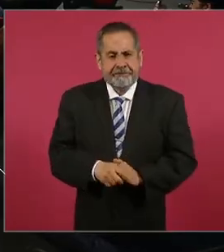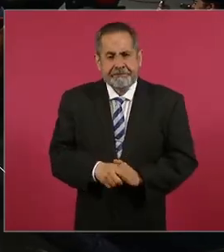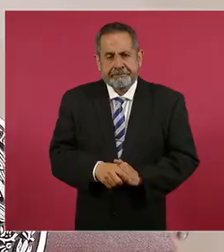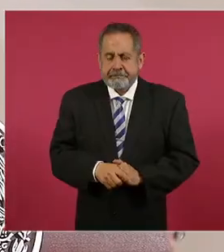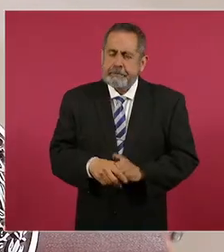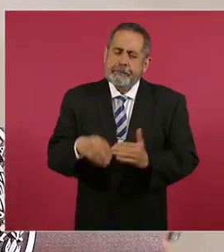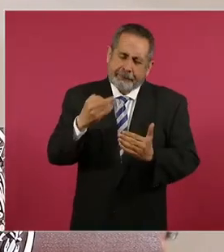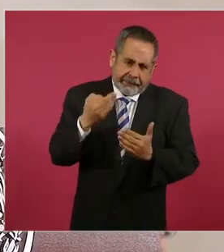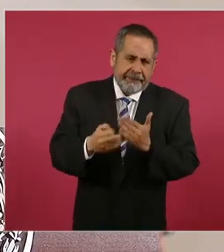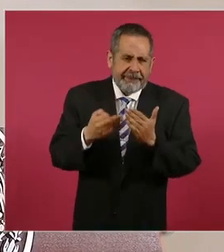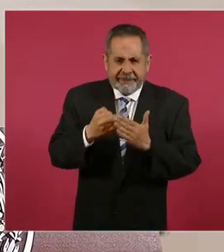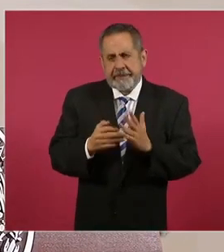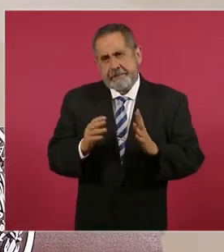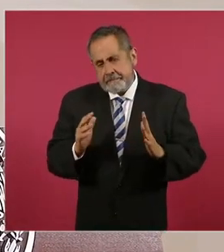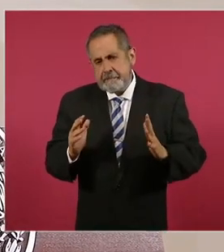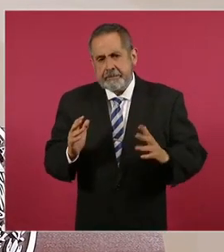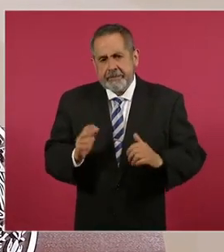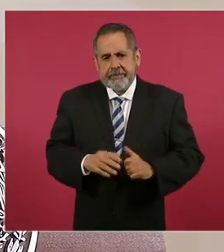hace falta